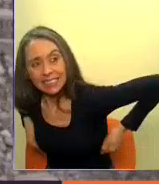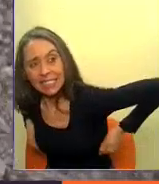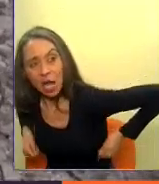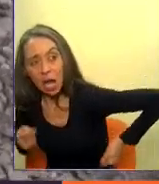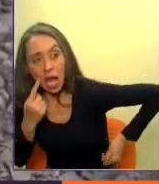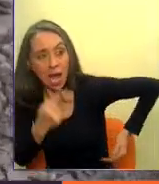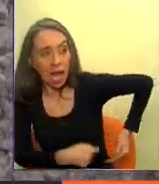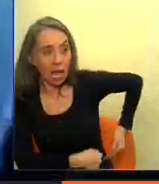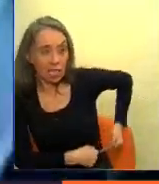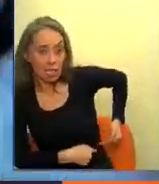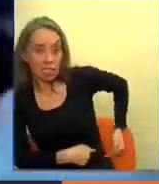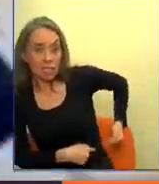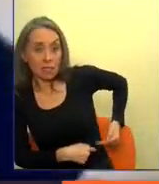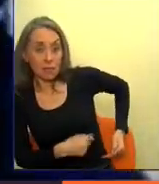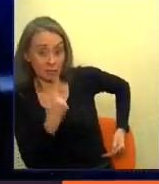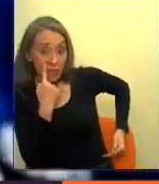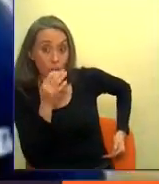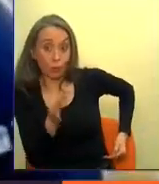aceite